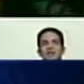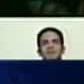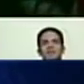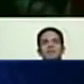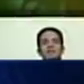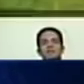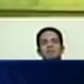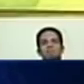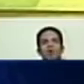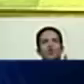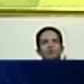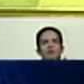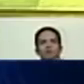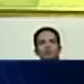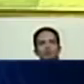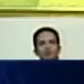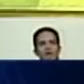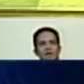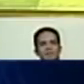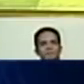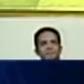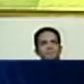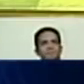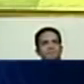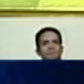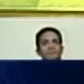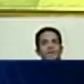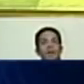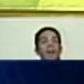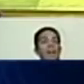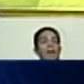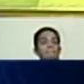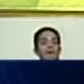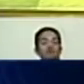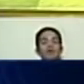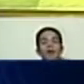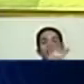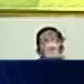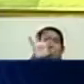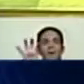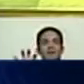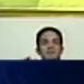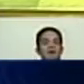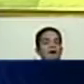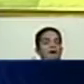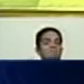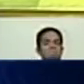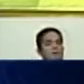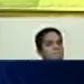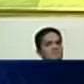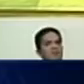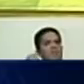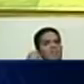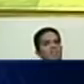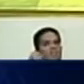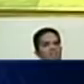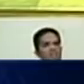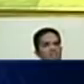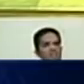redes sociales. Vean ustedes cómo la mayoría de los países, a pesar de toda la presión, a pesar de